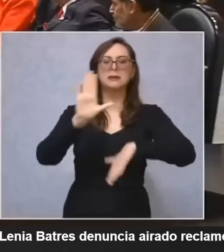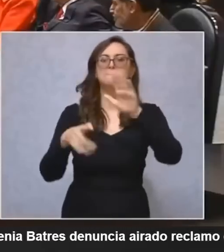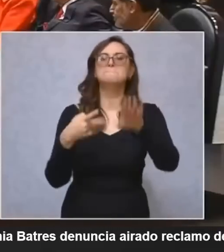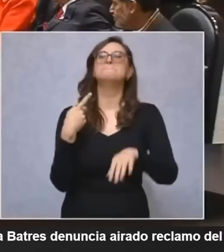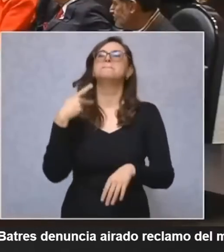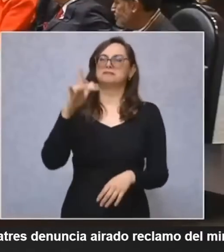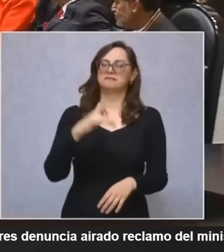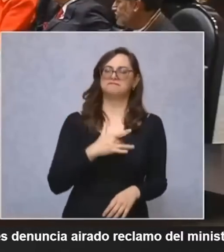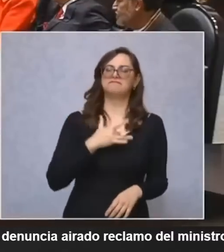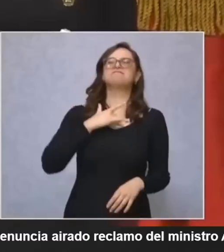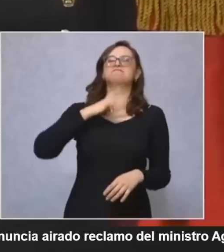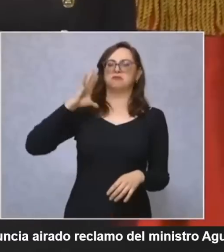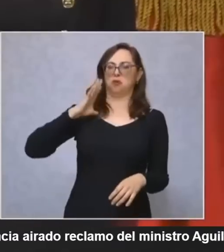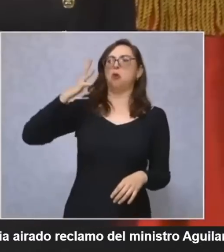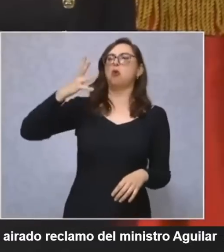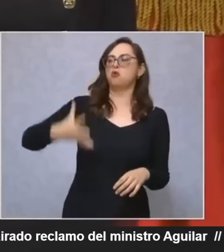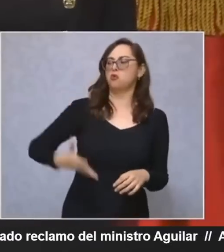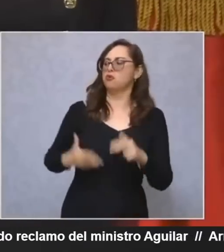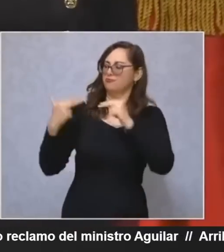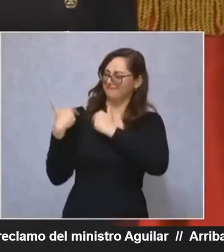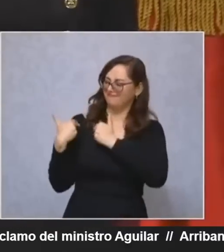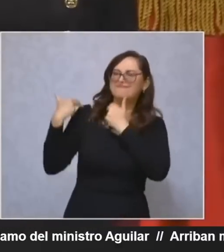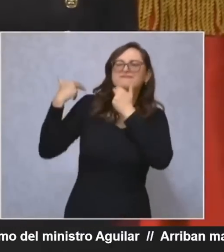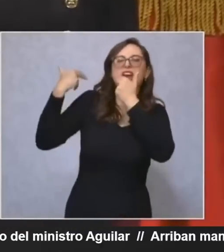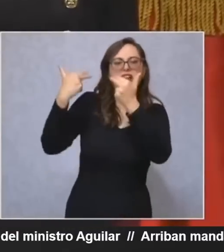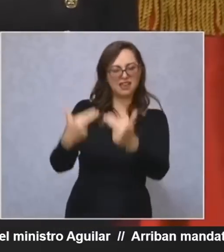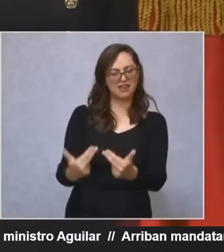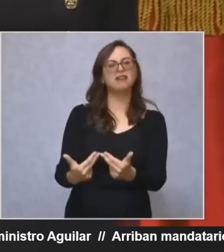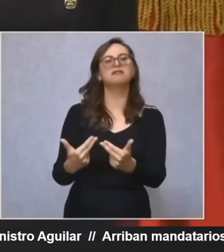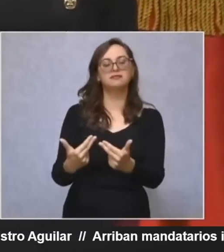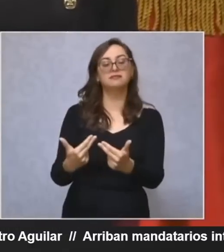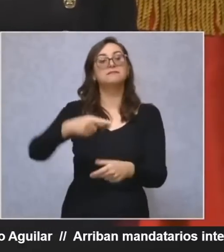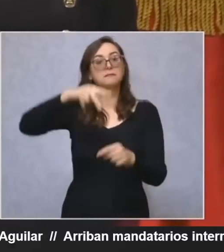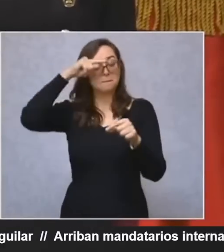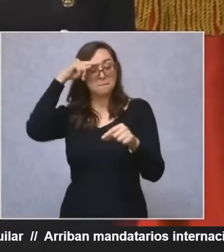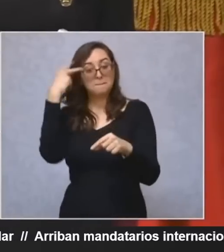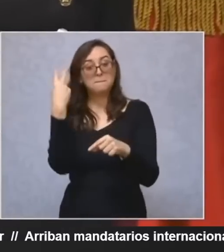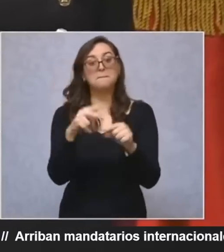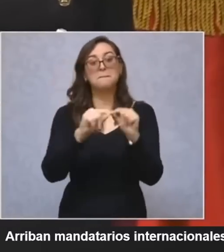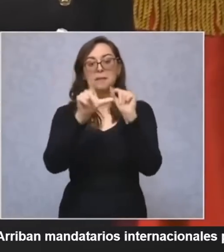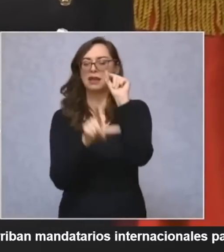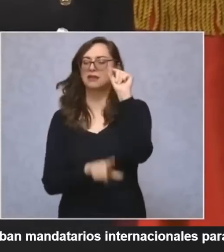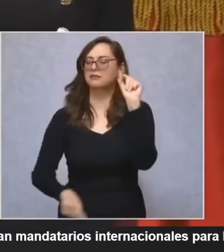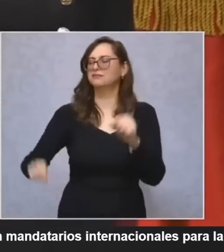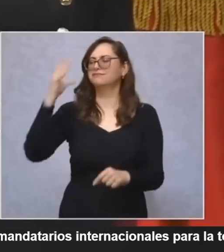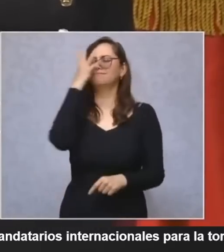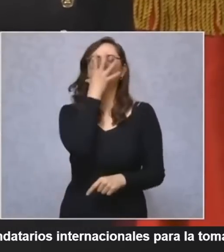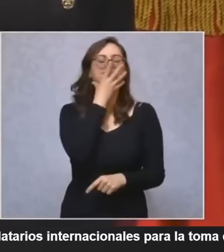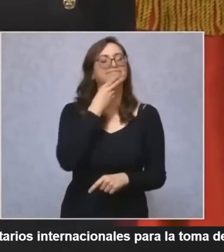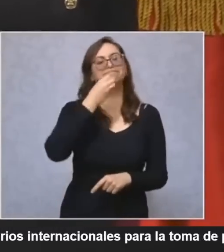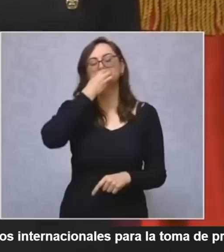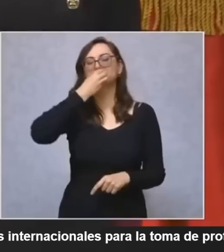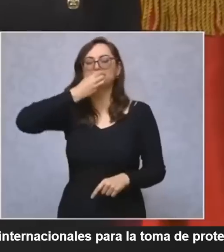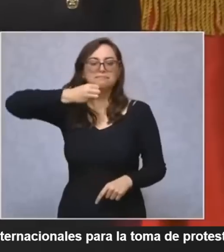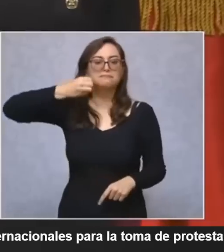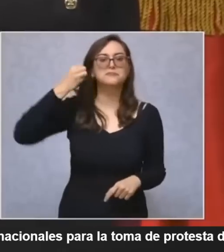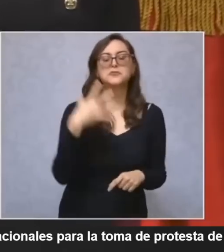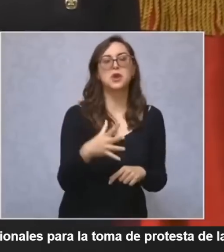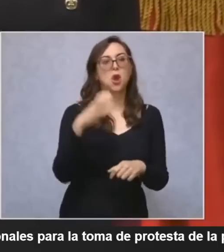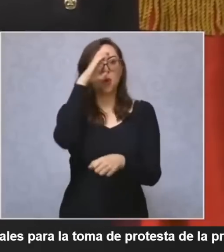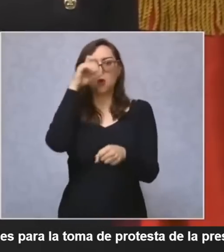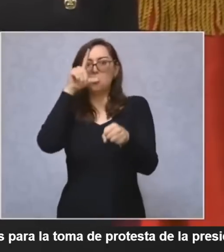quienes orgullosamente somos herederos. México es un país maravilloso por nuestro